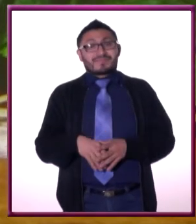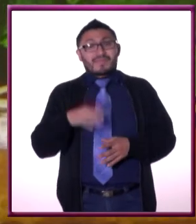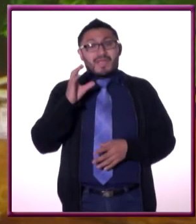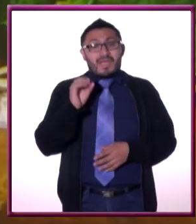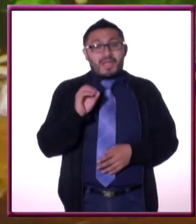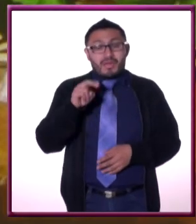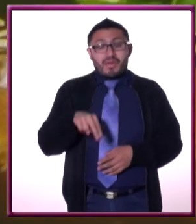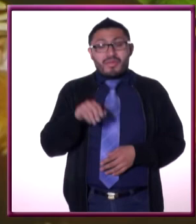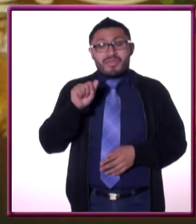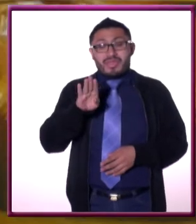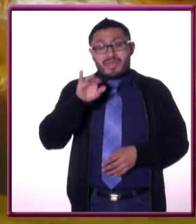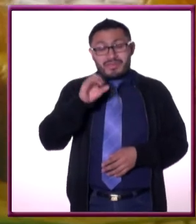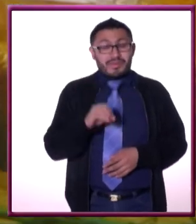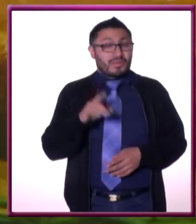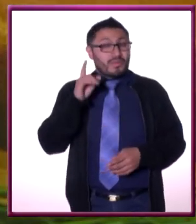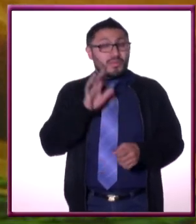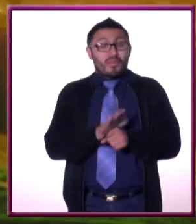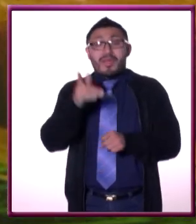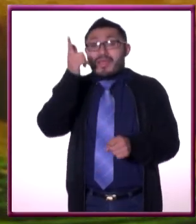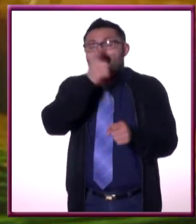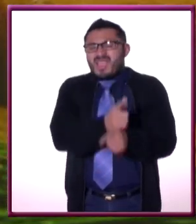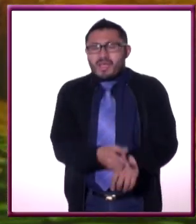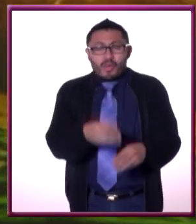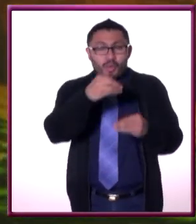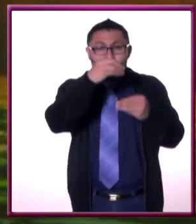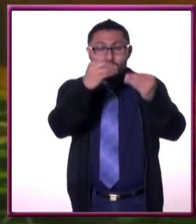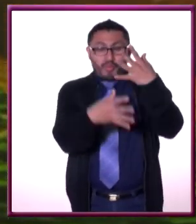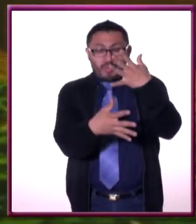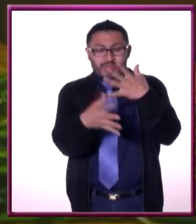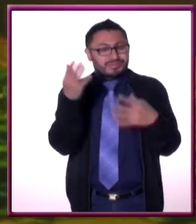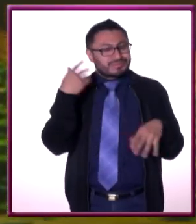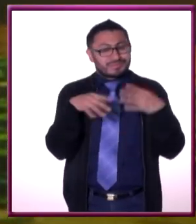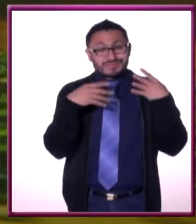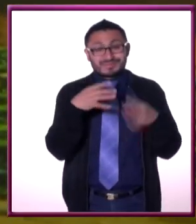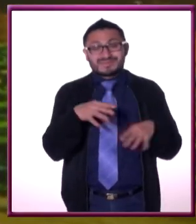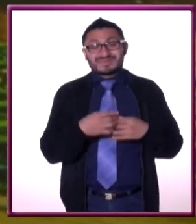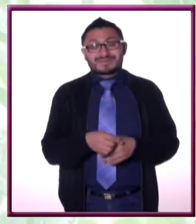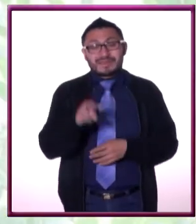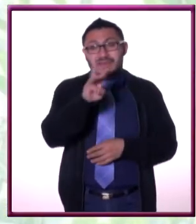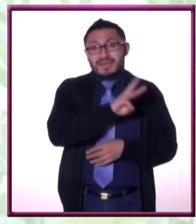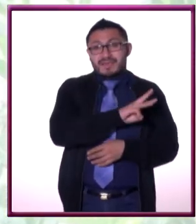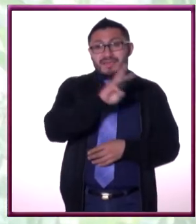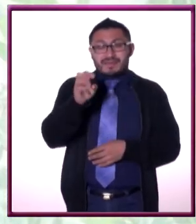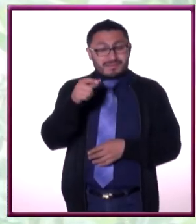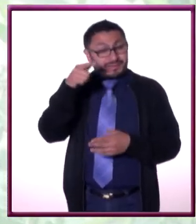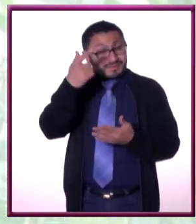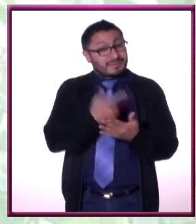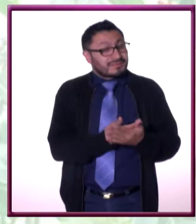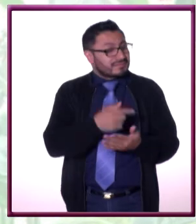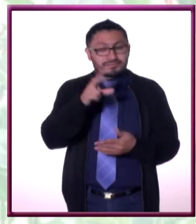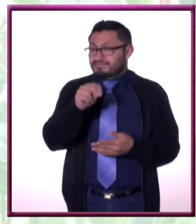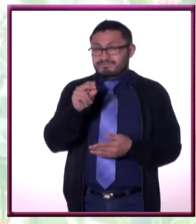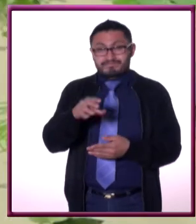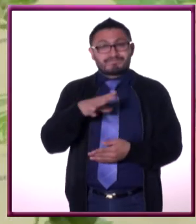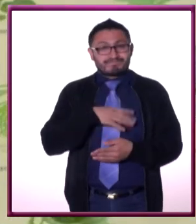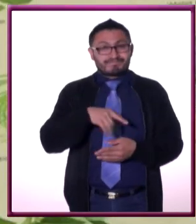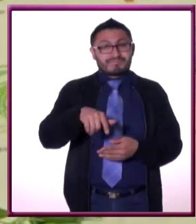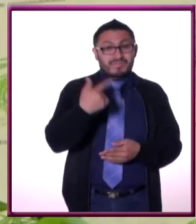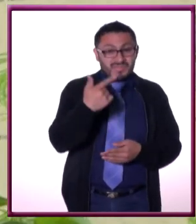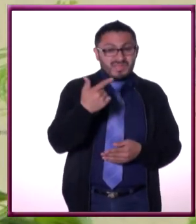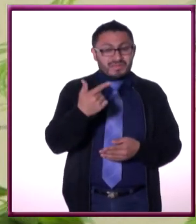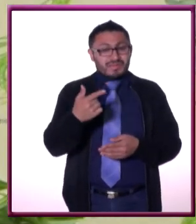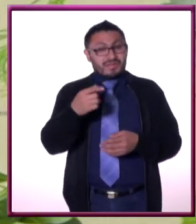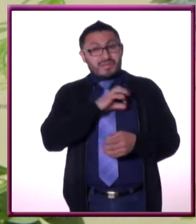la Conavio. ¿Qué es lo que podemos encontrar? ¿Qué variedad? Bueno, ya hablamos de las 300. ¿Están las 300 aquí? No, están